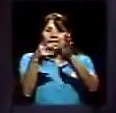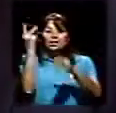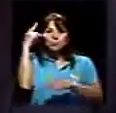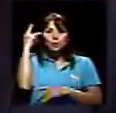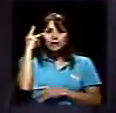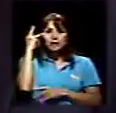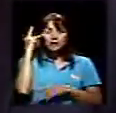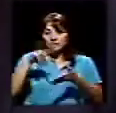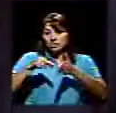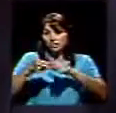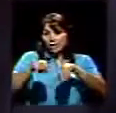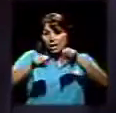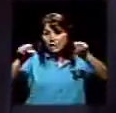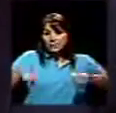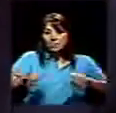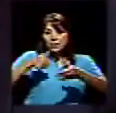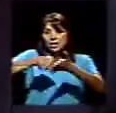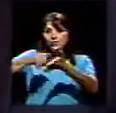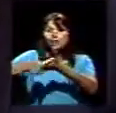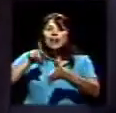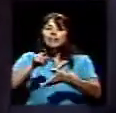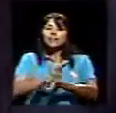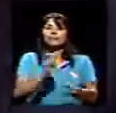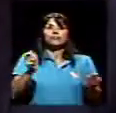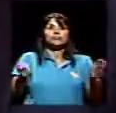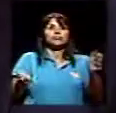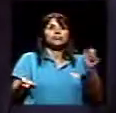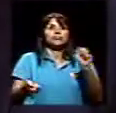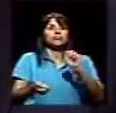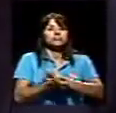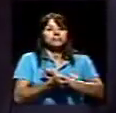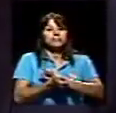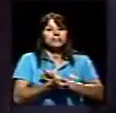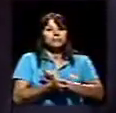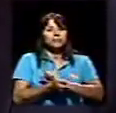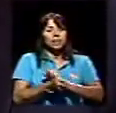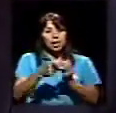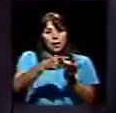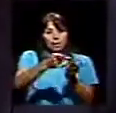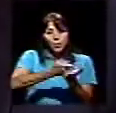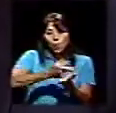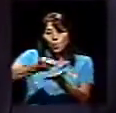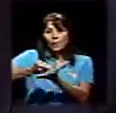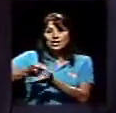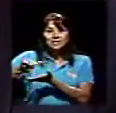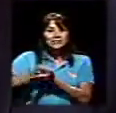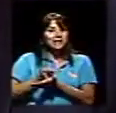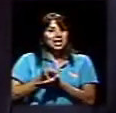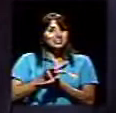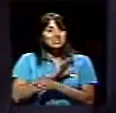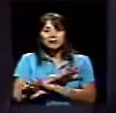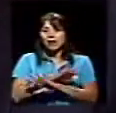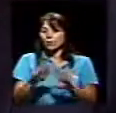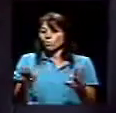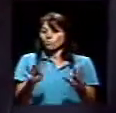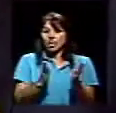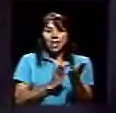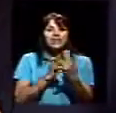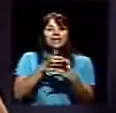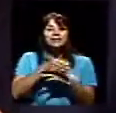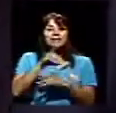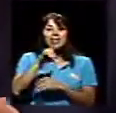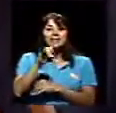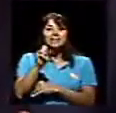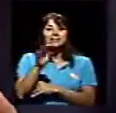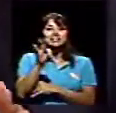que modificarlo sustancialmente, eliminando las provincias para comenzar, creando distritos electorales para nombrar